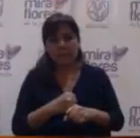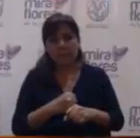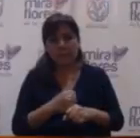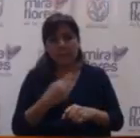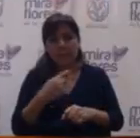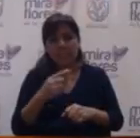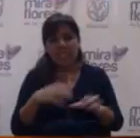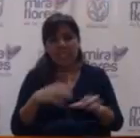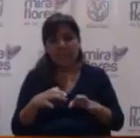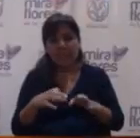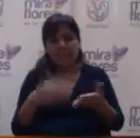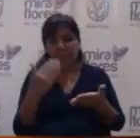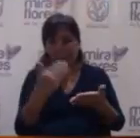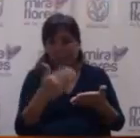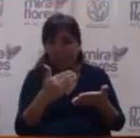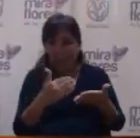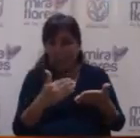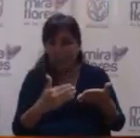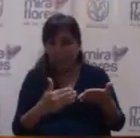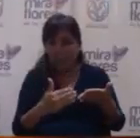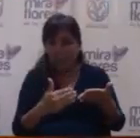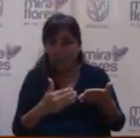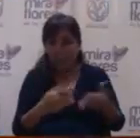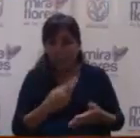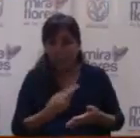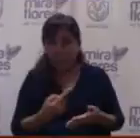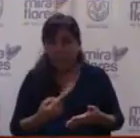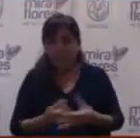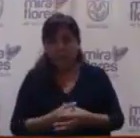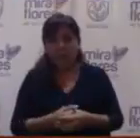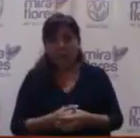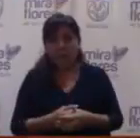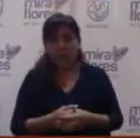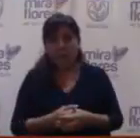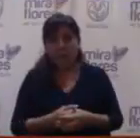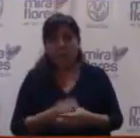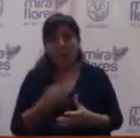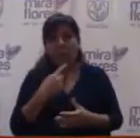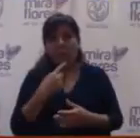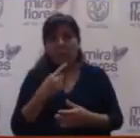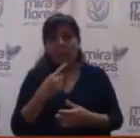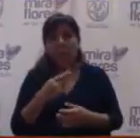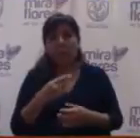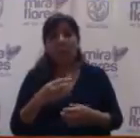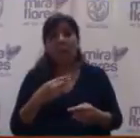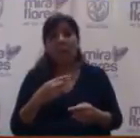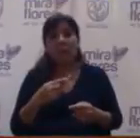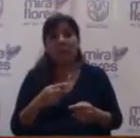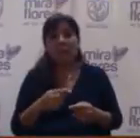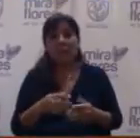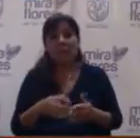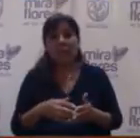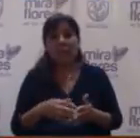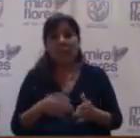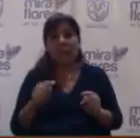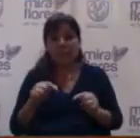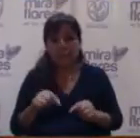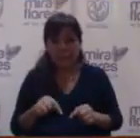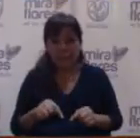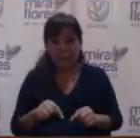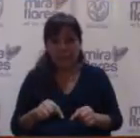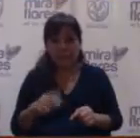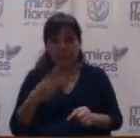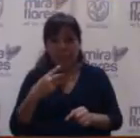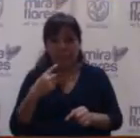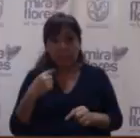¿no? Para ya, que quiere, la gente lo entienda. Gracias. Un detalle del tema. Sin perjuicio de que está en sala el señor Augusto Vea, a quien le voy a